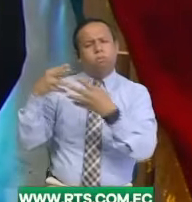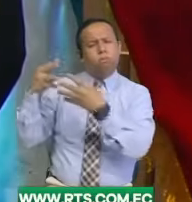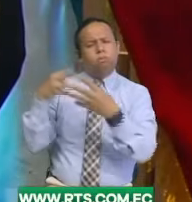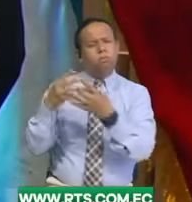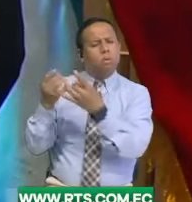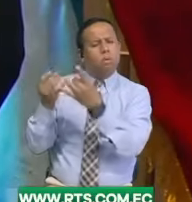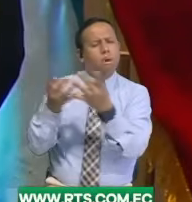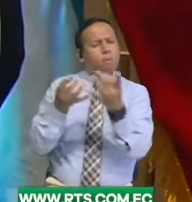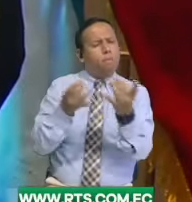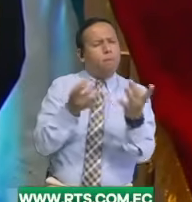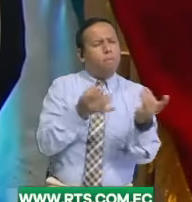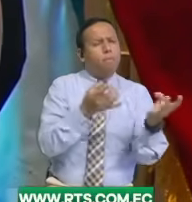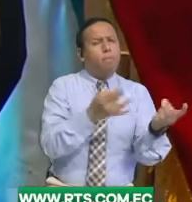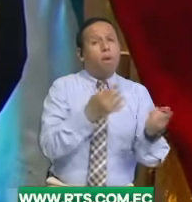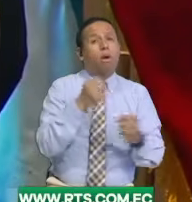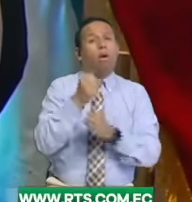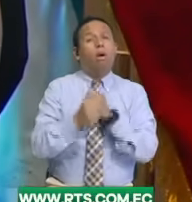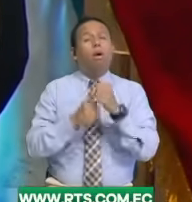permitió la gesta de